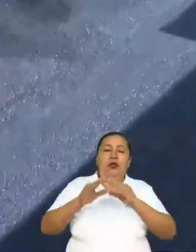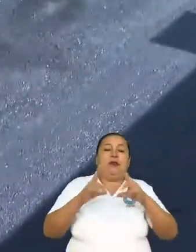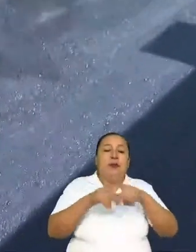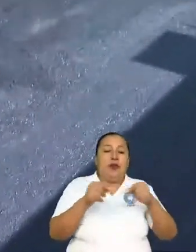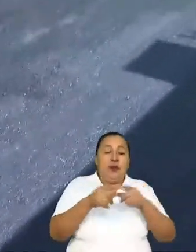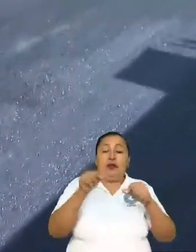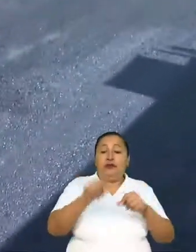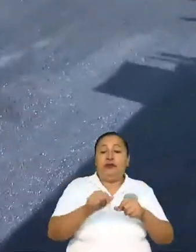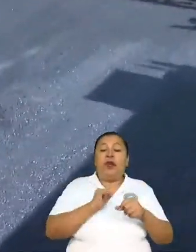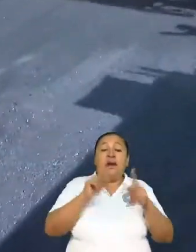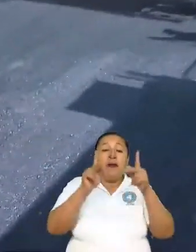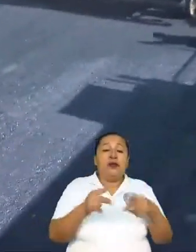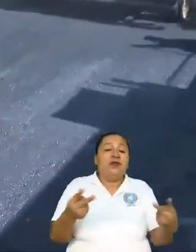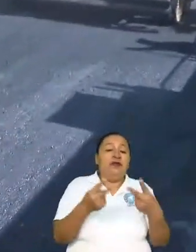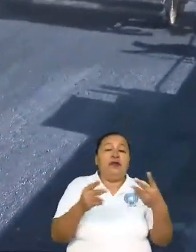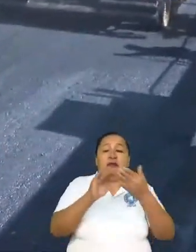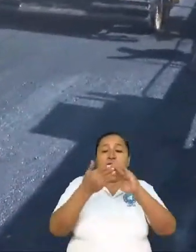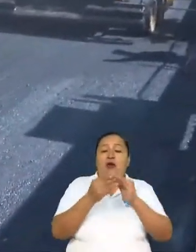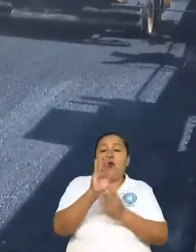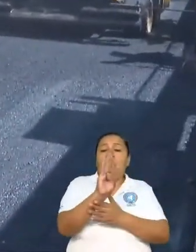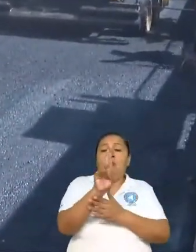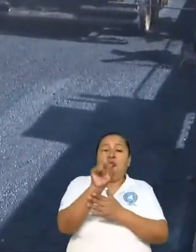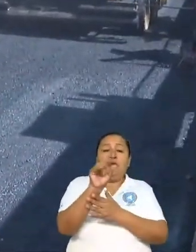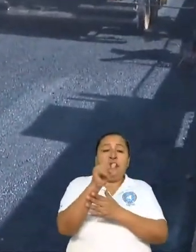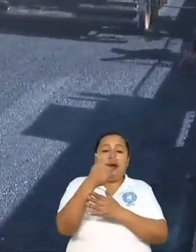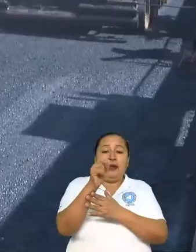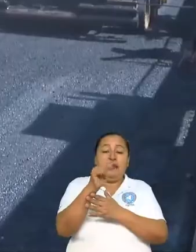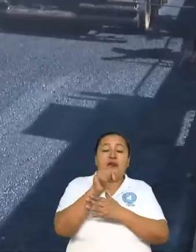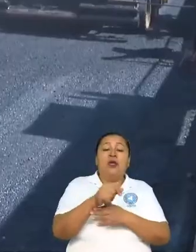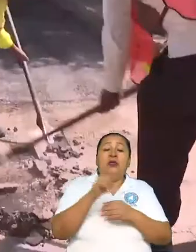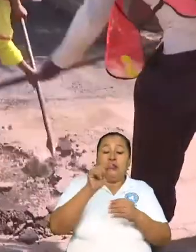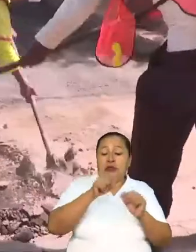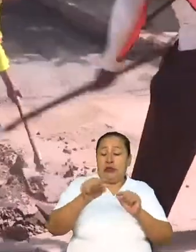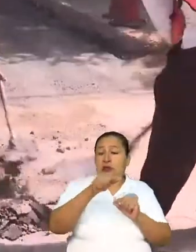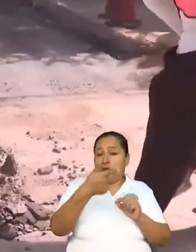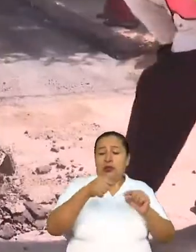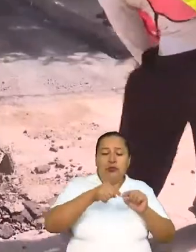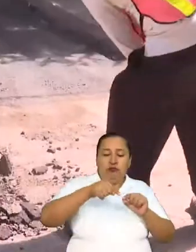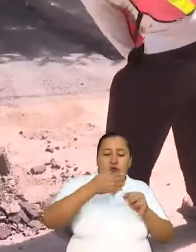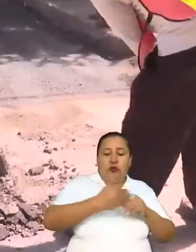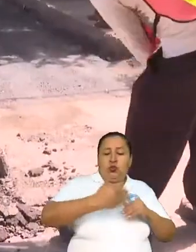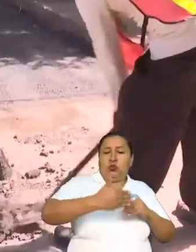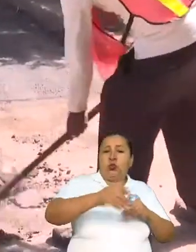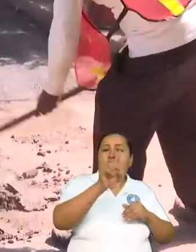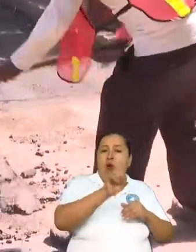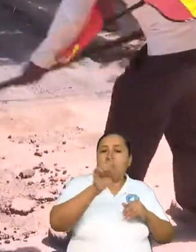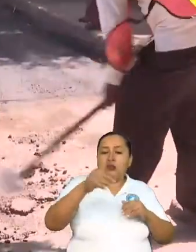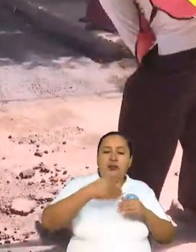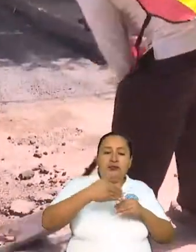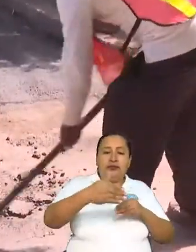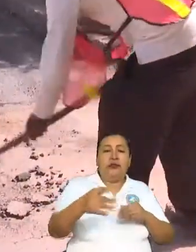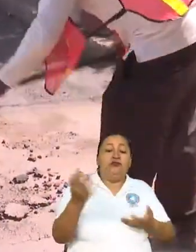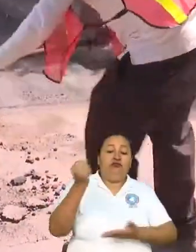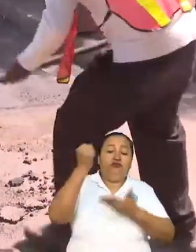los pobladores de Vía Bulgaria del Distrito 7 se les entregaron 11 cuadras asfaltadas, donde se invirtieron más de